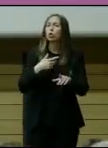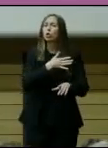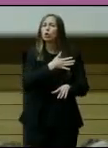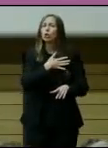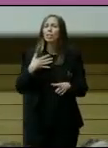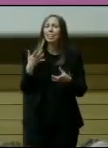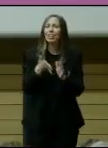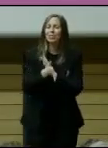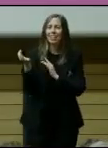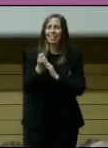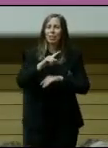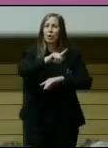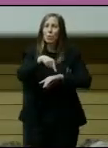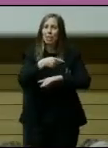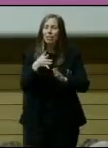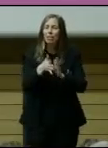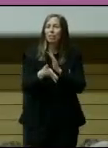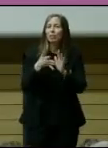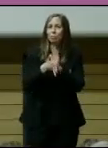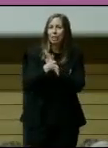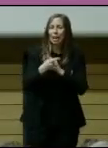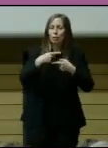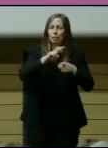hoy? Tengo una hora y quiero explicar diferentes cosas.